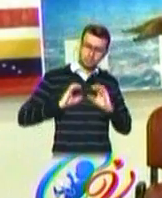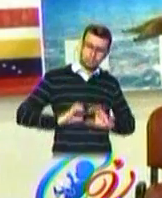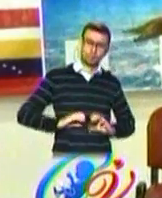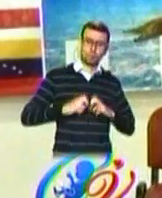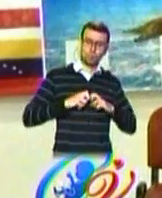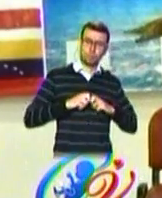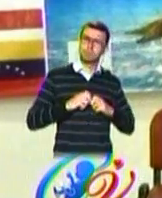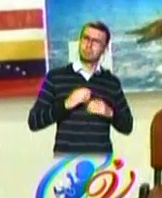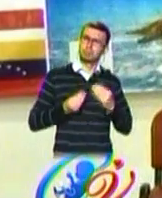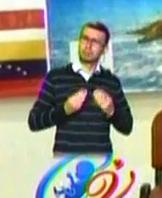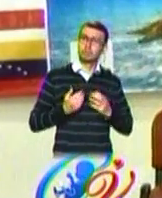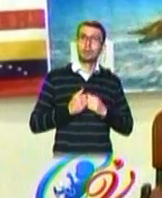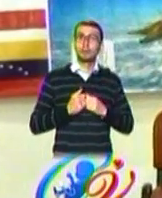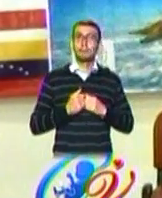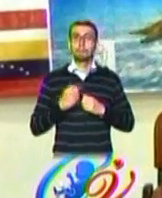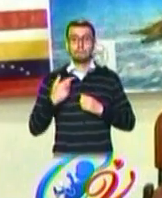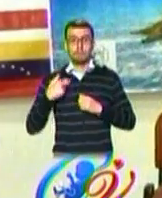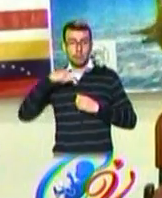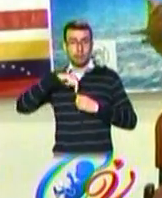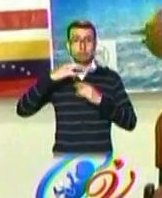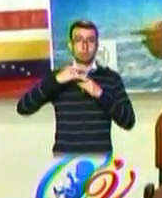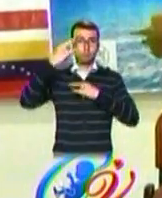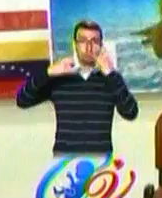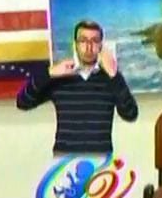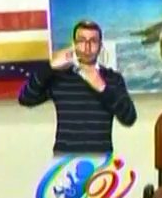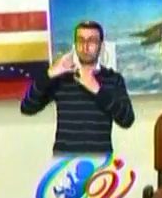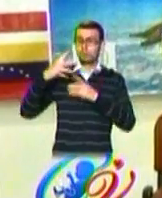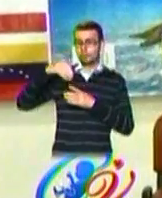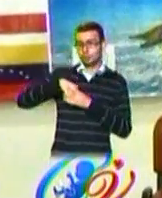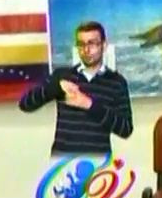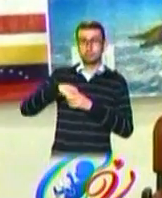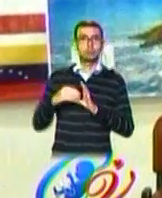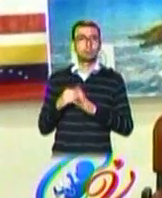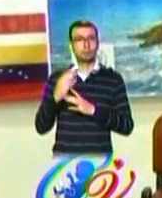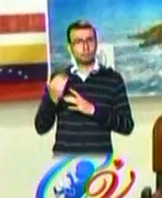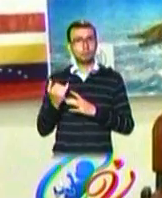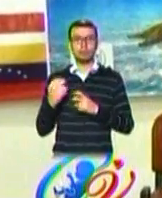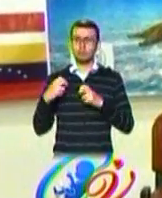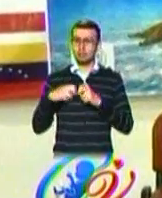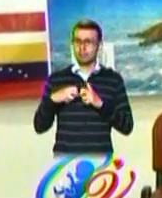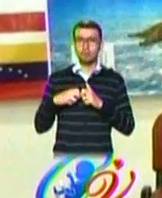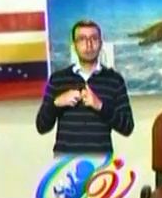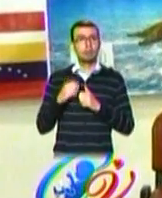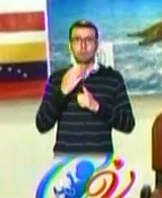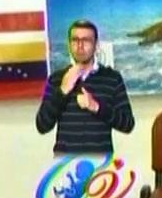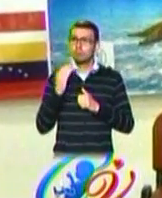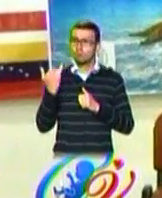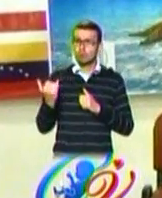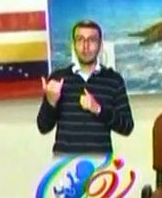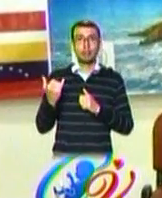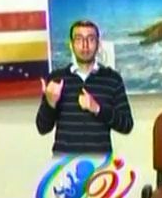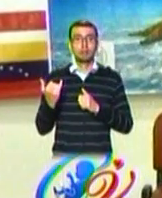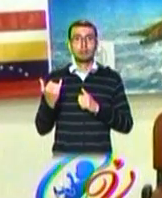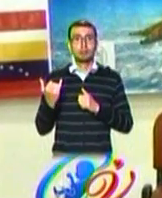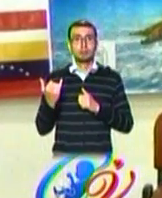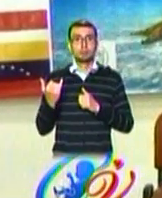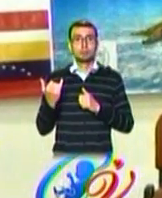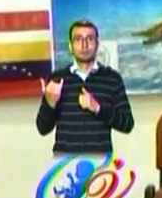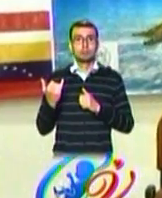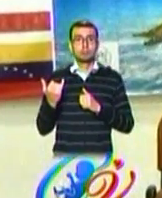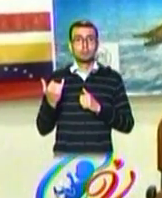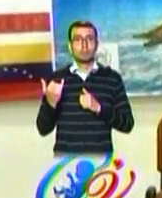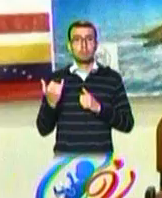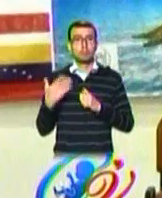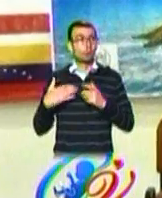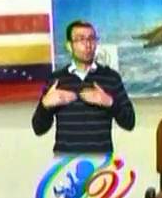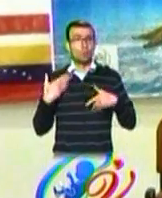somos un ente abierto al universo y nuestra energía es fluctuante. Usted puede venir hoy con el mejor ánimo a esta conferencia y se encuentra la